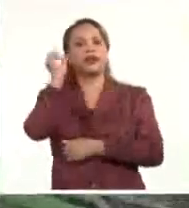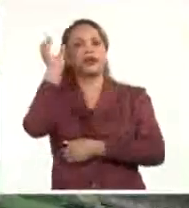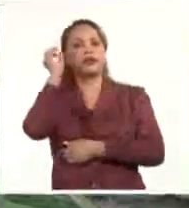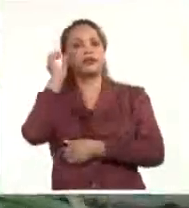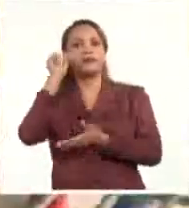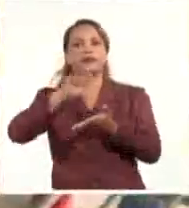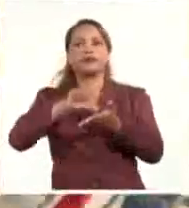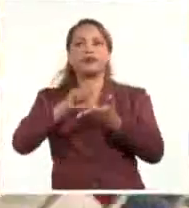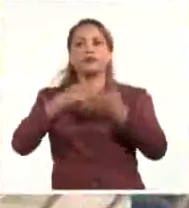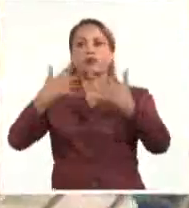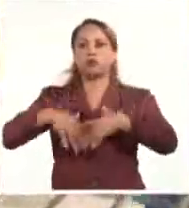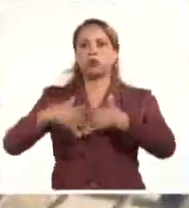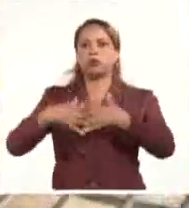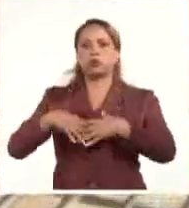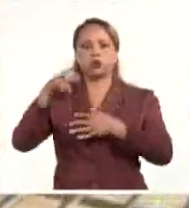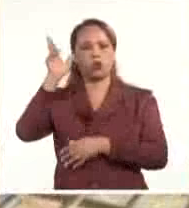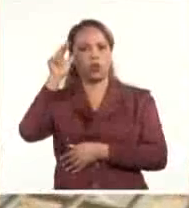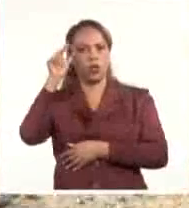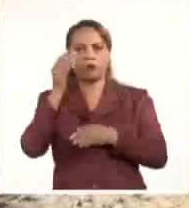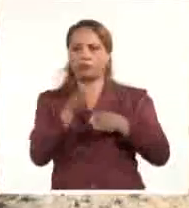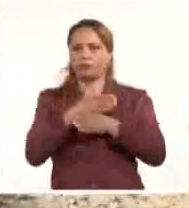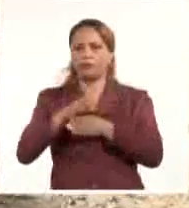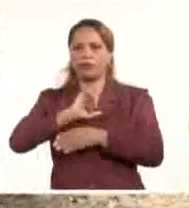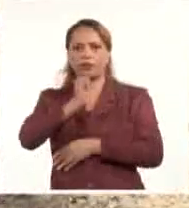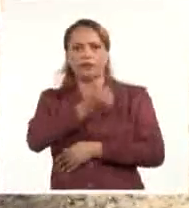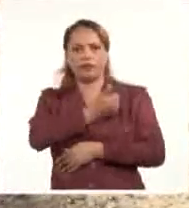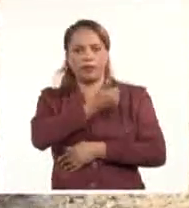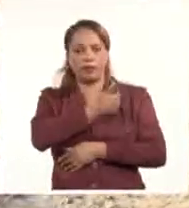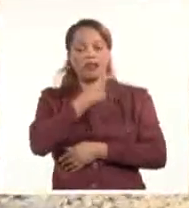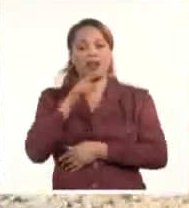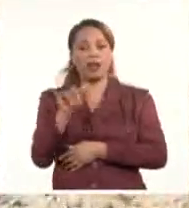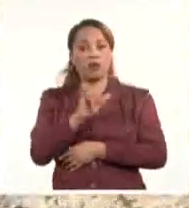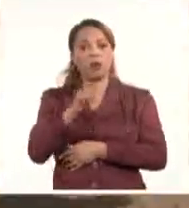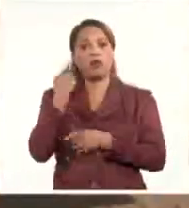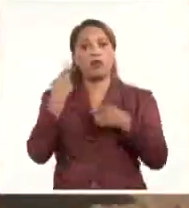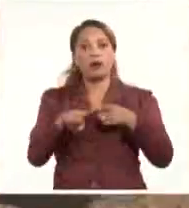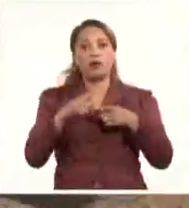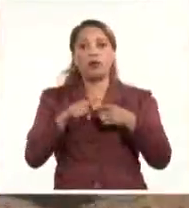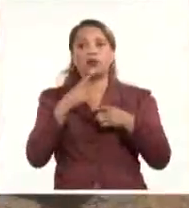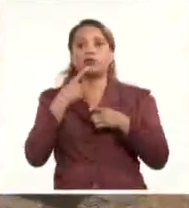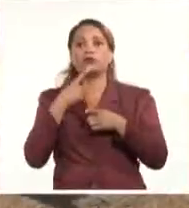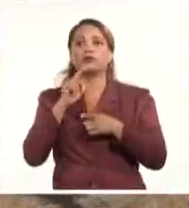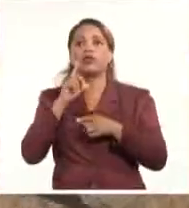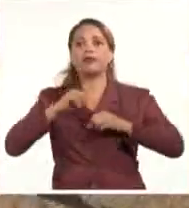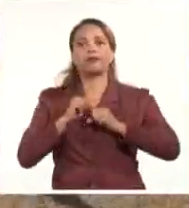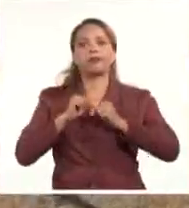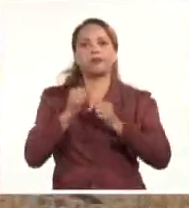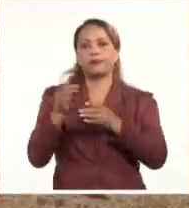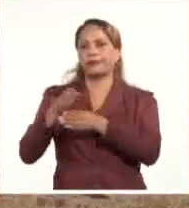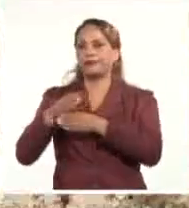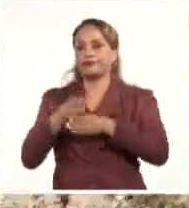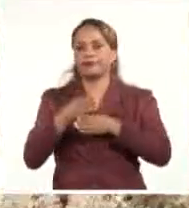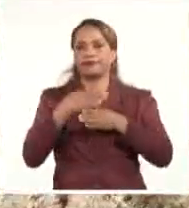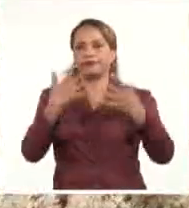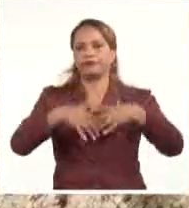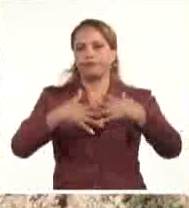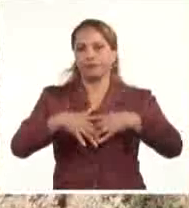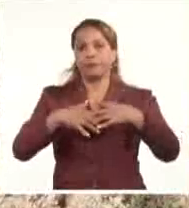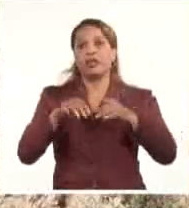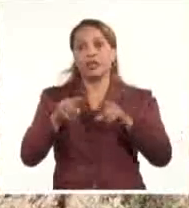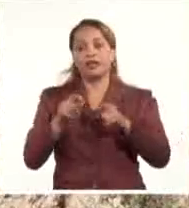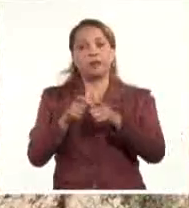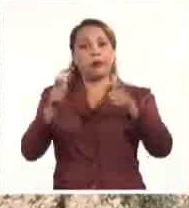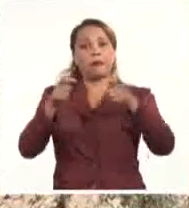centros reproductores caprino, cunícola y de cerdos de capa oscura, así como los módulos pecuarios en la totalidad de las bases productivas, han sido de